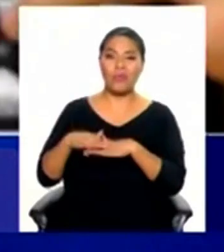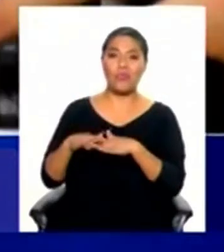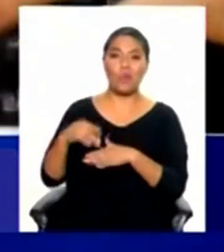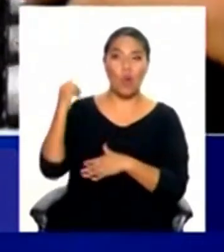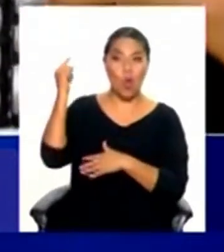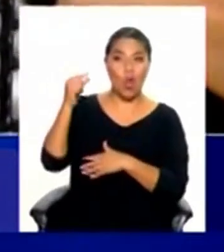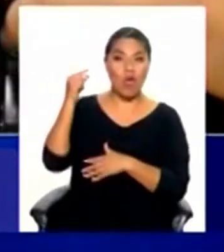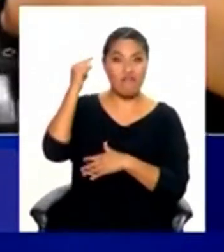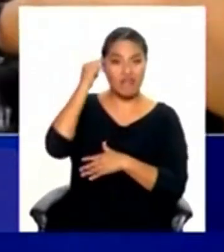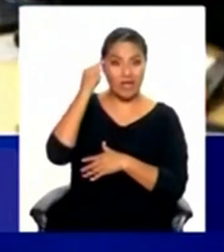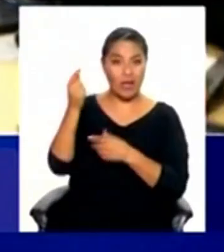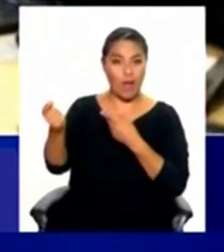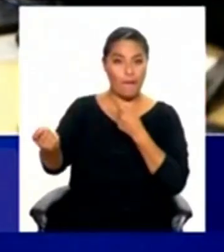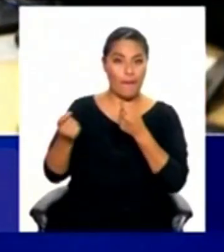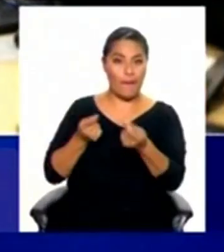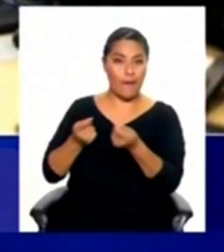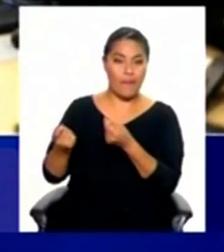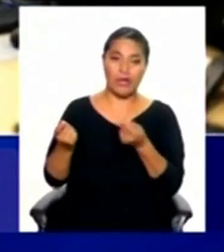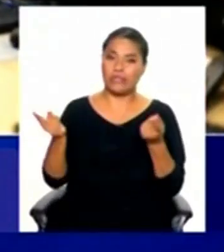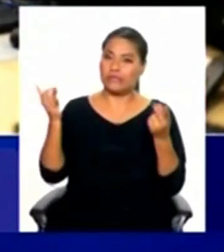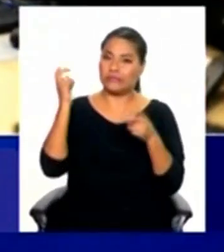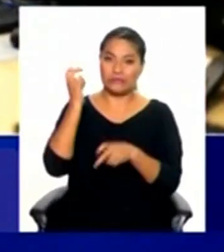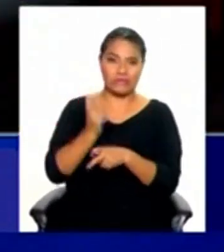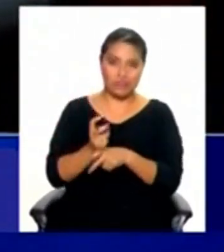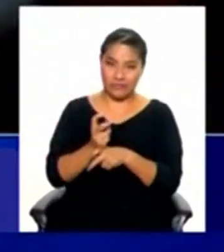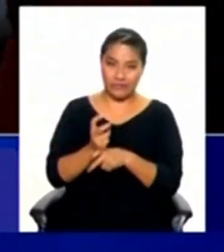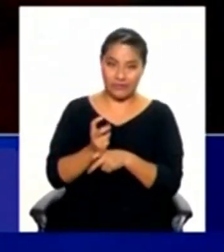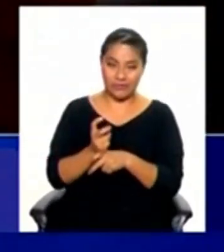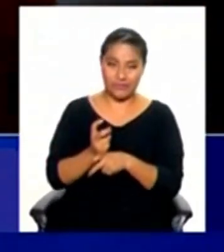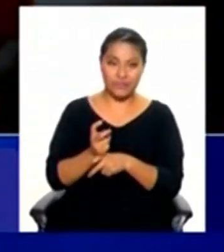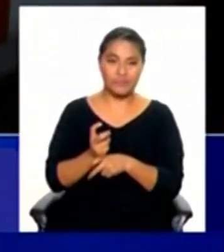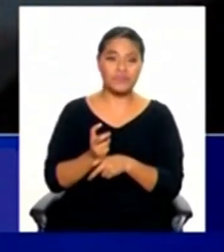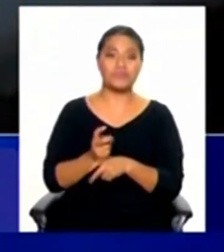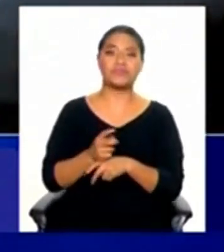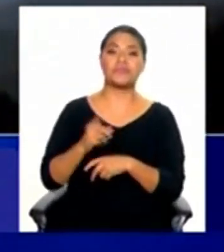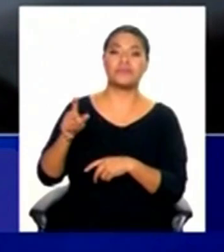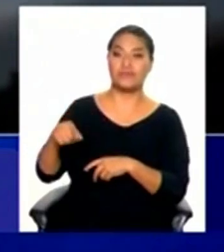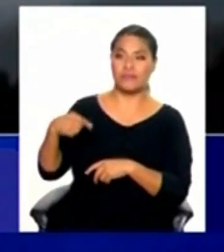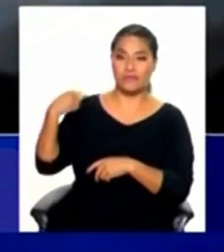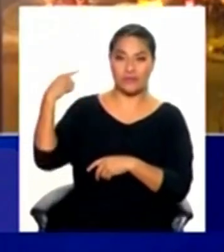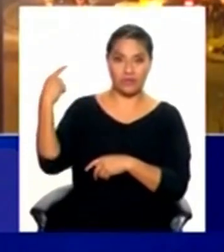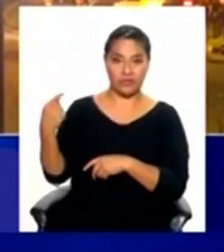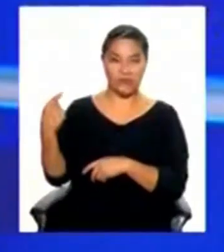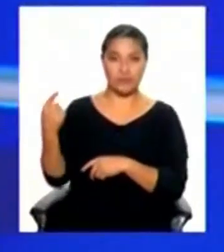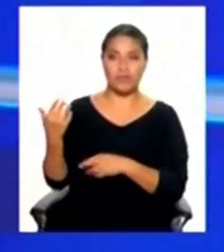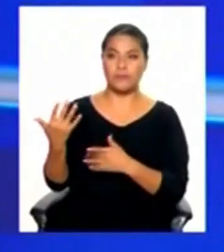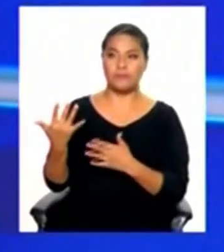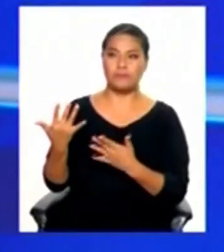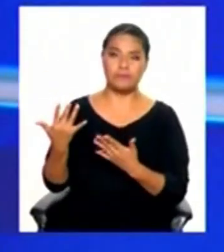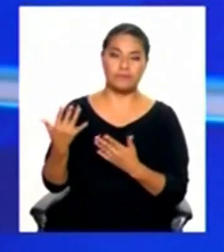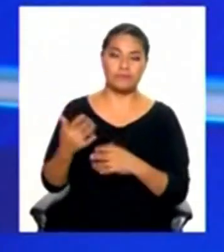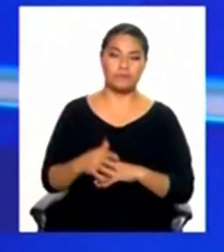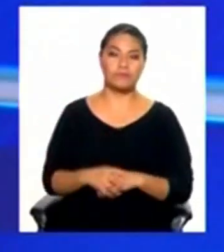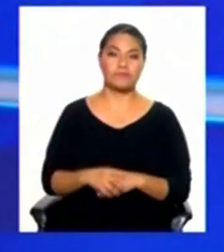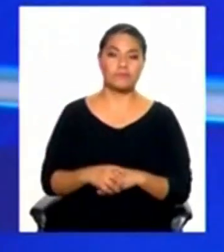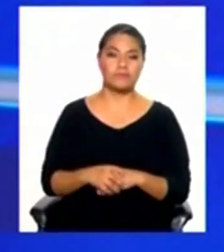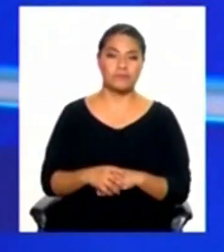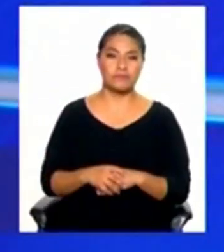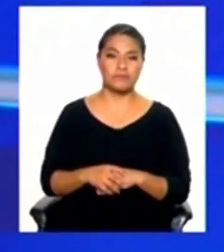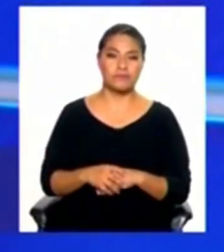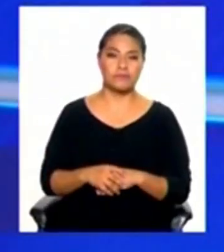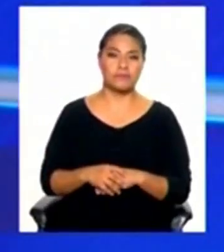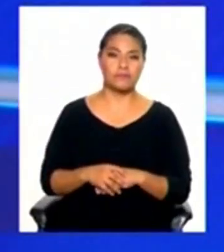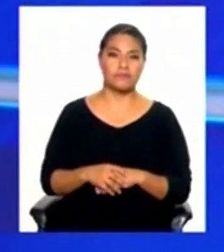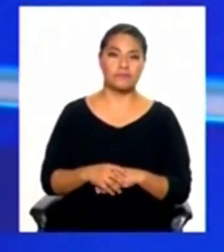gobiernos regionales y menos aún de los gobiernos locales sin embargo hay que decir también que en un